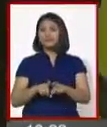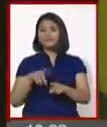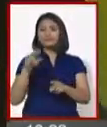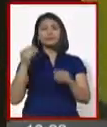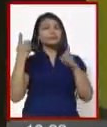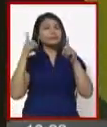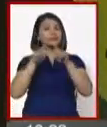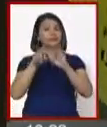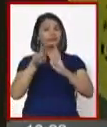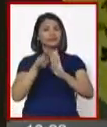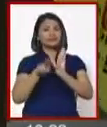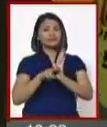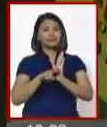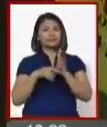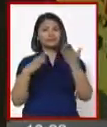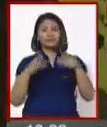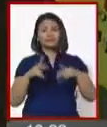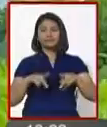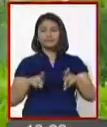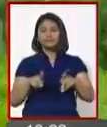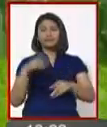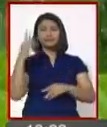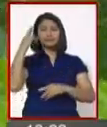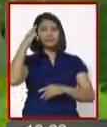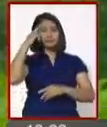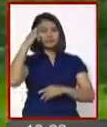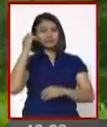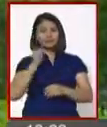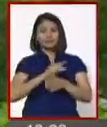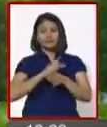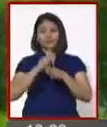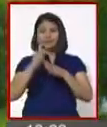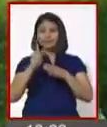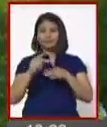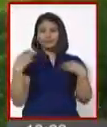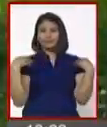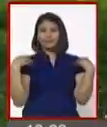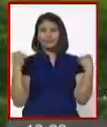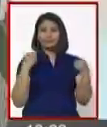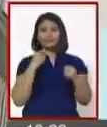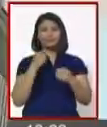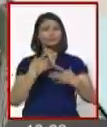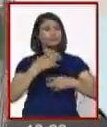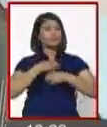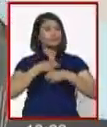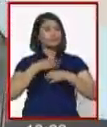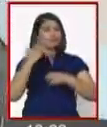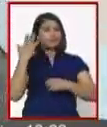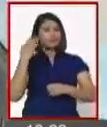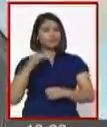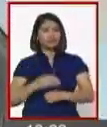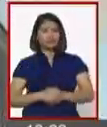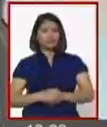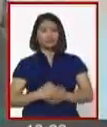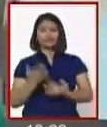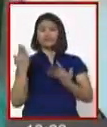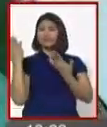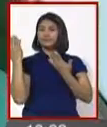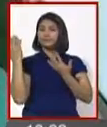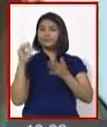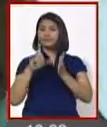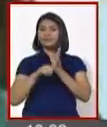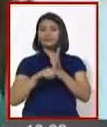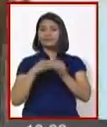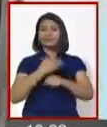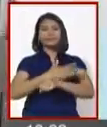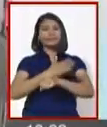está de acuerdo a la normativa que ya está vigente y es por eso que nosotros los profesionales en salud estamos protestando en relación a este tema, ¿no? Ojalá que en las